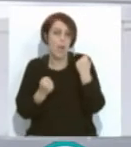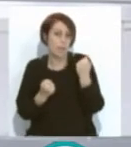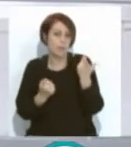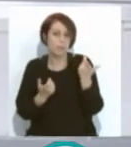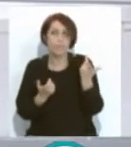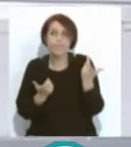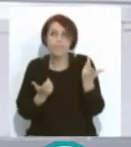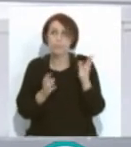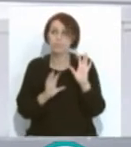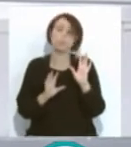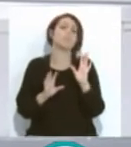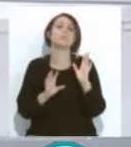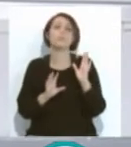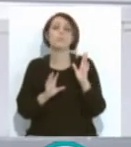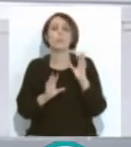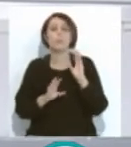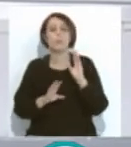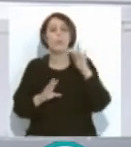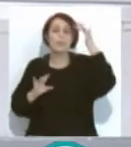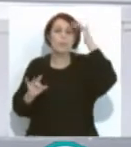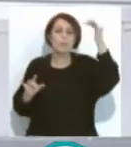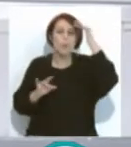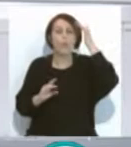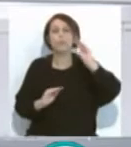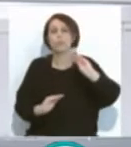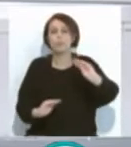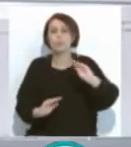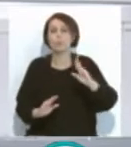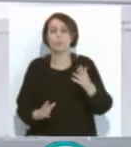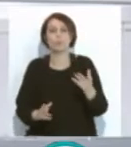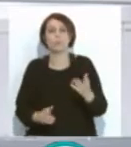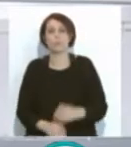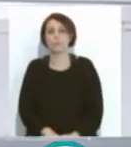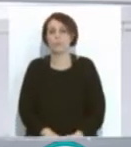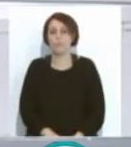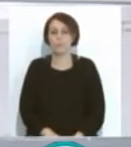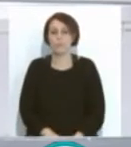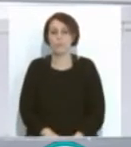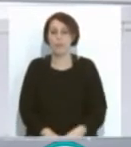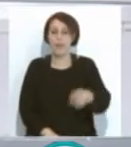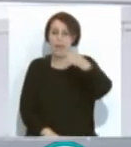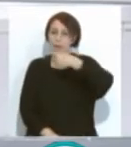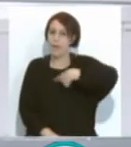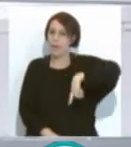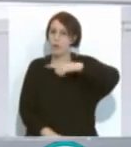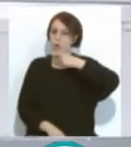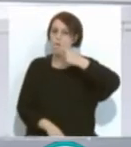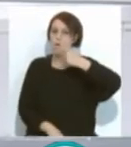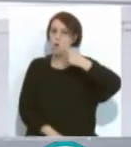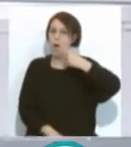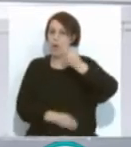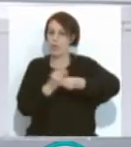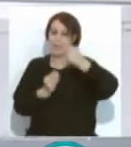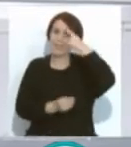hacer de su ilusión, de lo que ellos saben hacer,